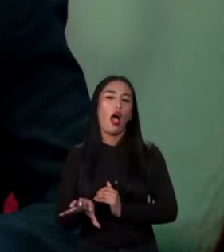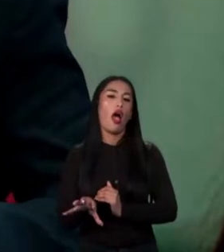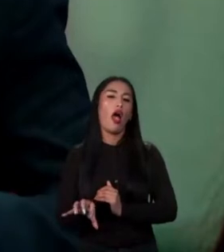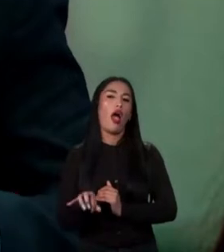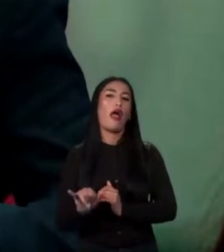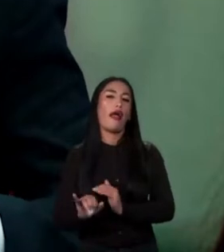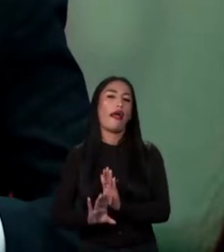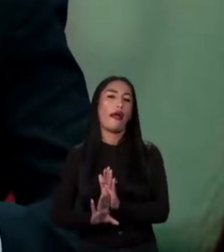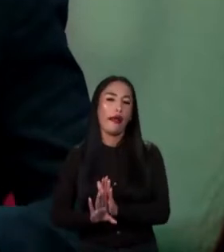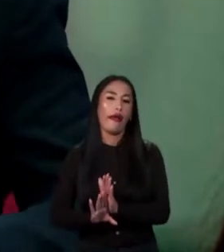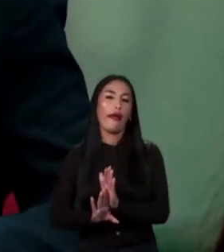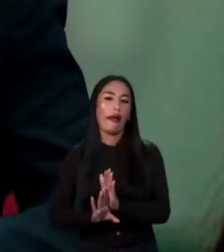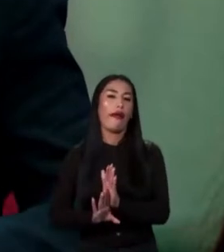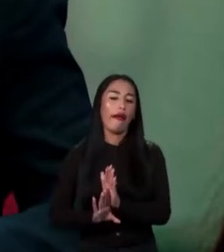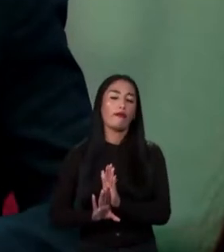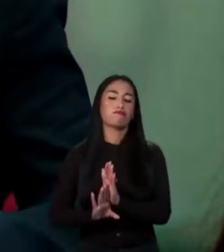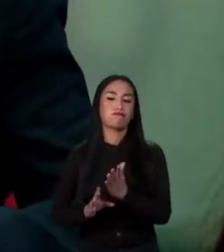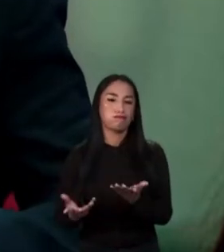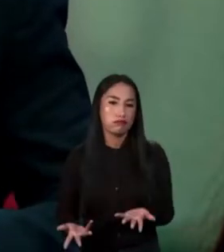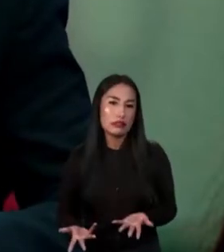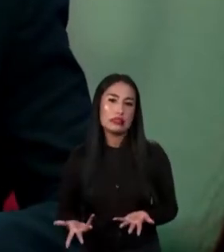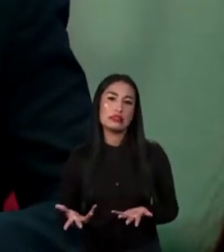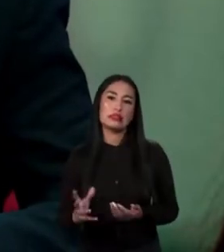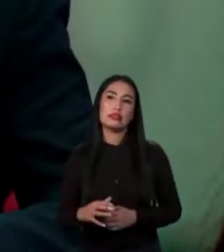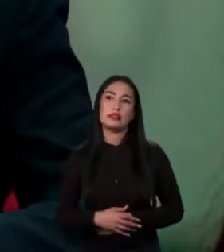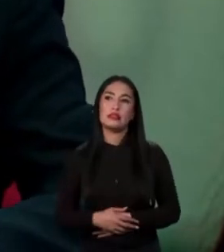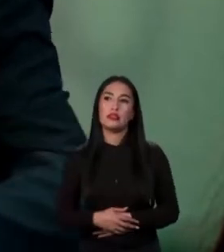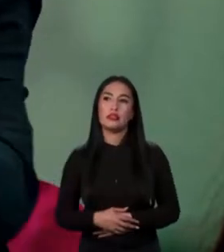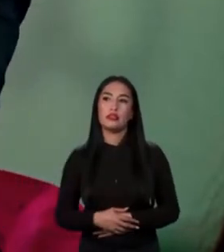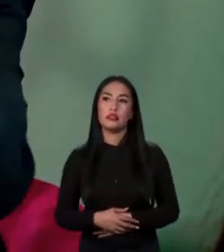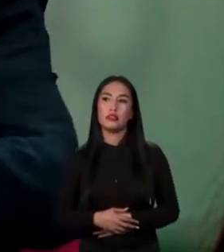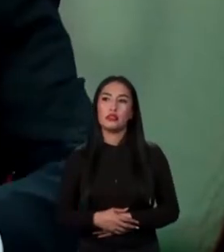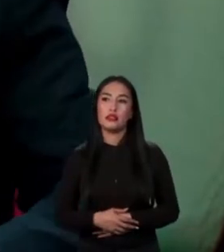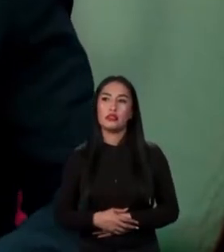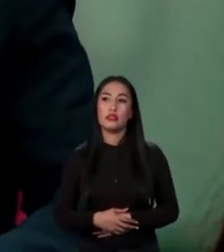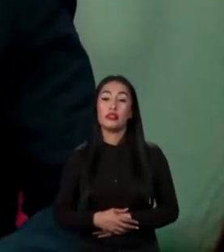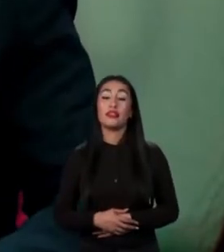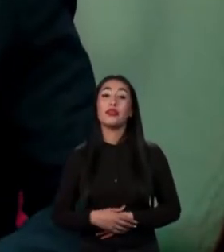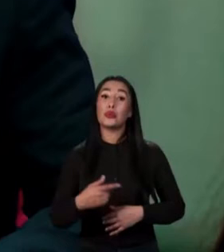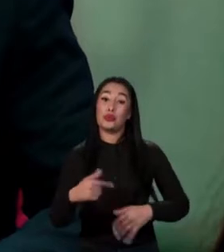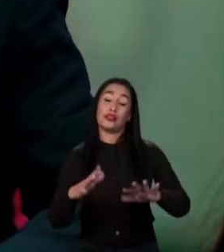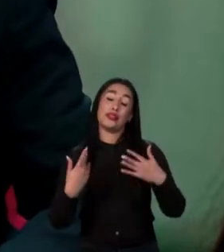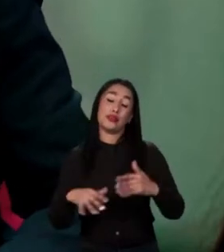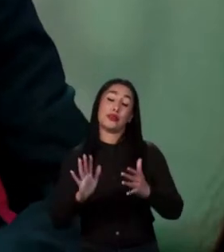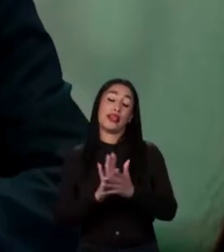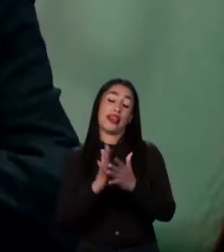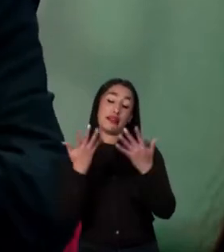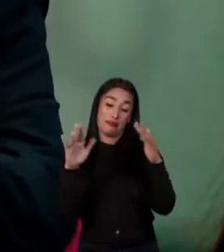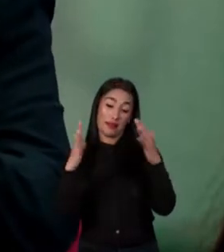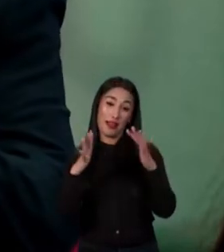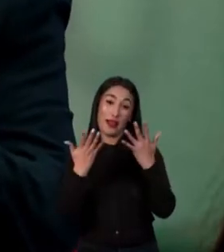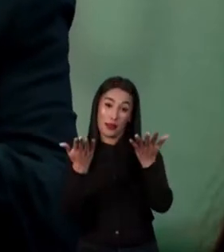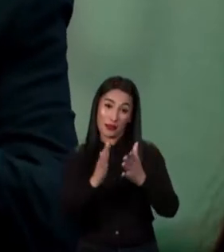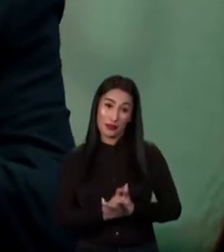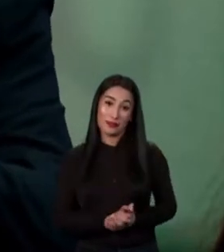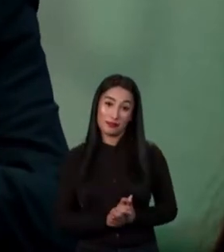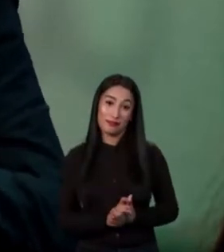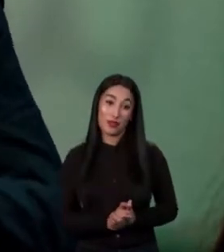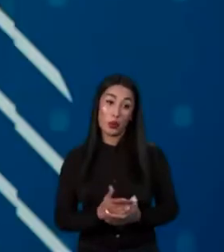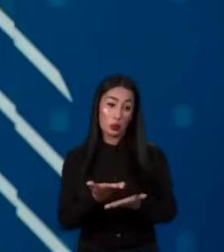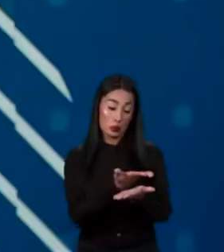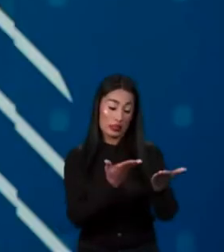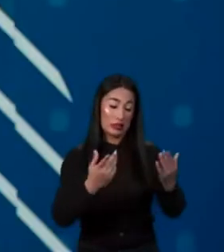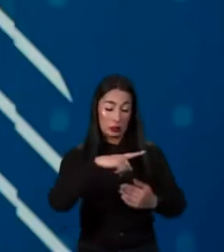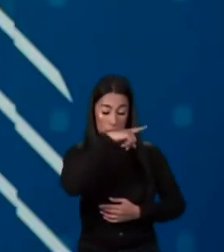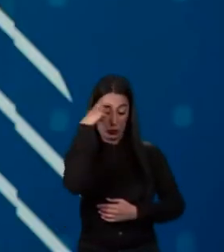avance frente a todos estos temas que es fundamental entonces mil gracias a ustedes yo creo que es merecen un aplauso además de bolatti labores